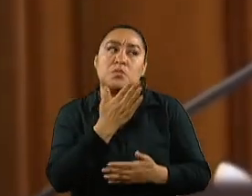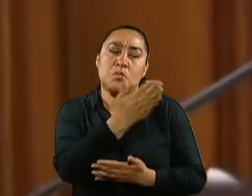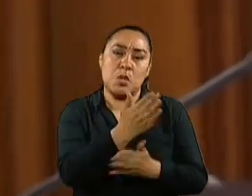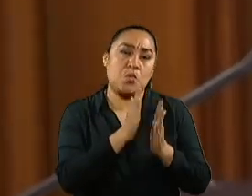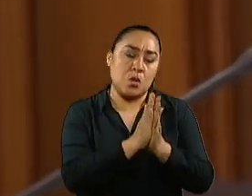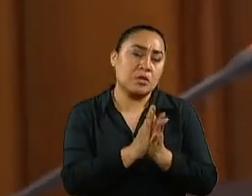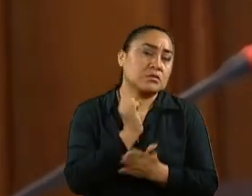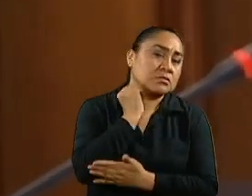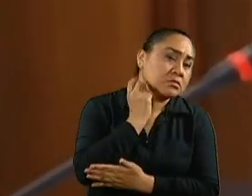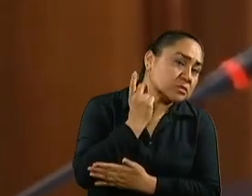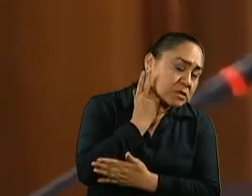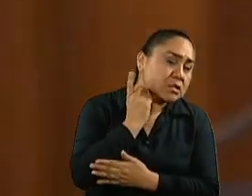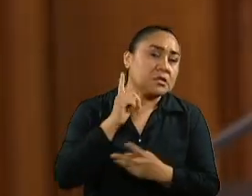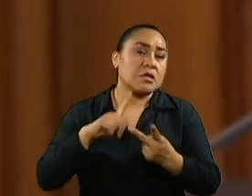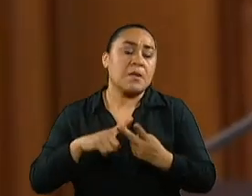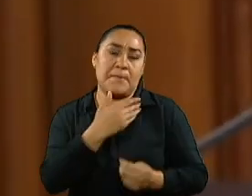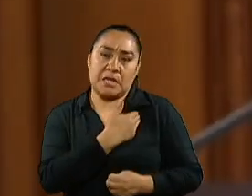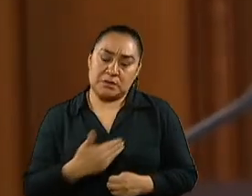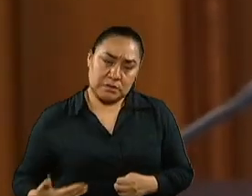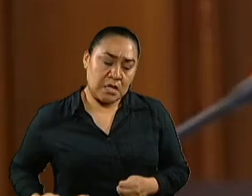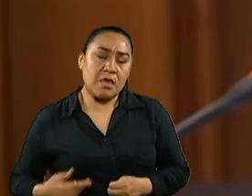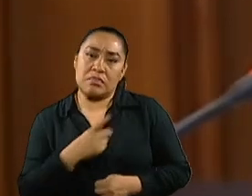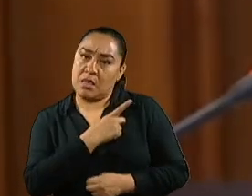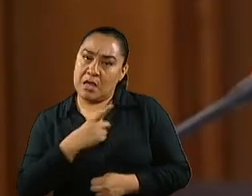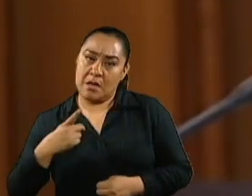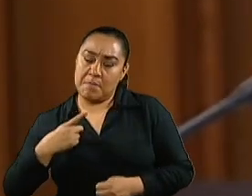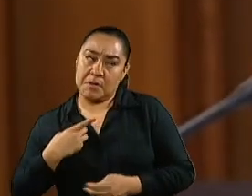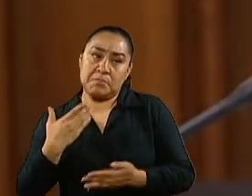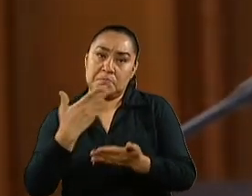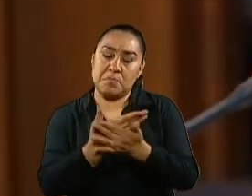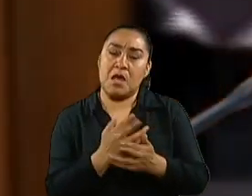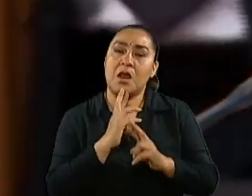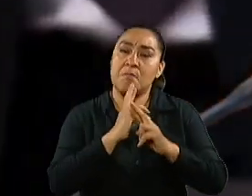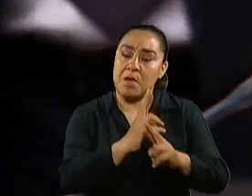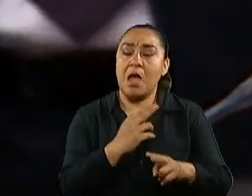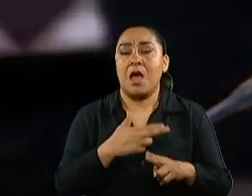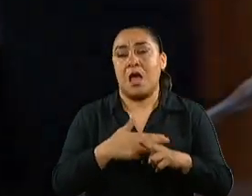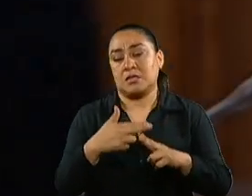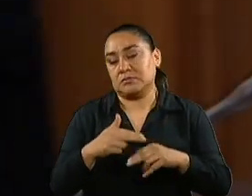y al ejecutivo Federal que presenten una respuesta dentro del plazo legal